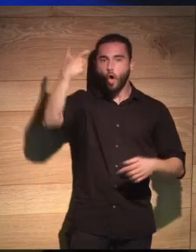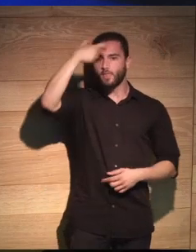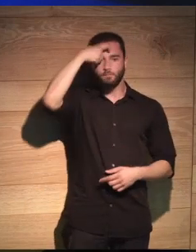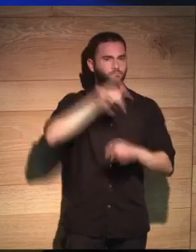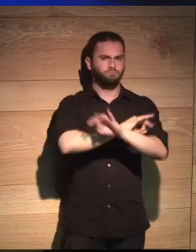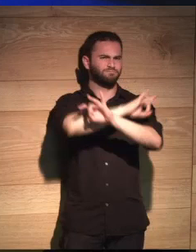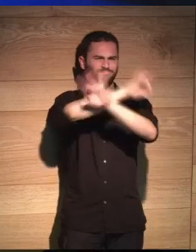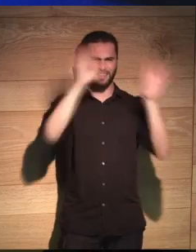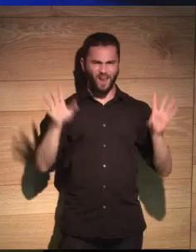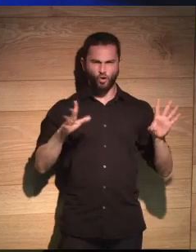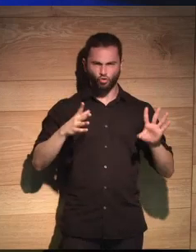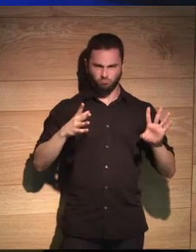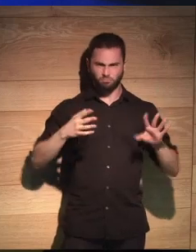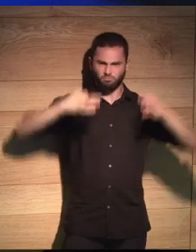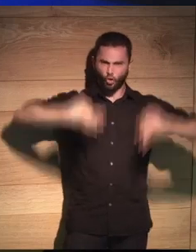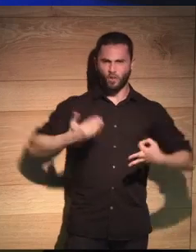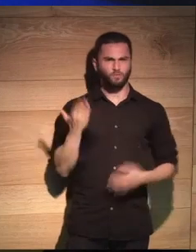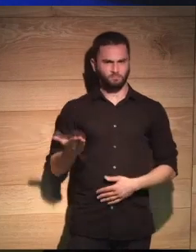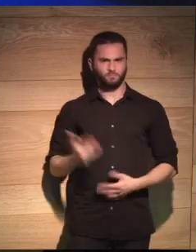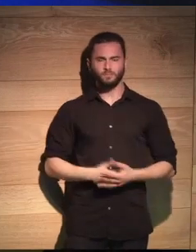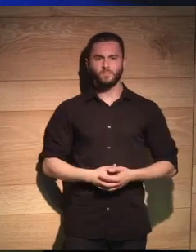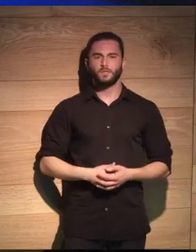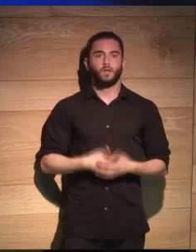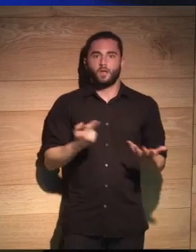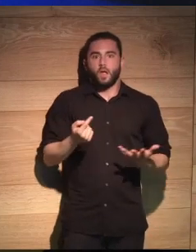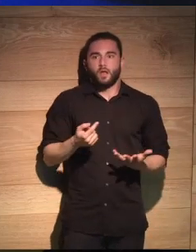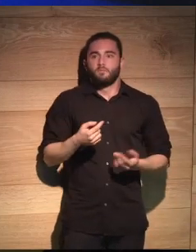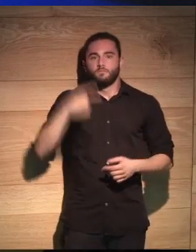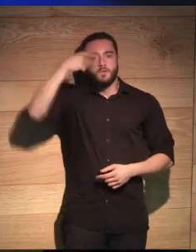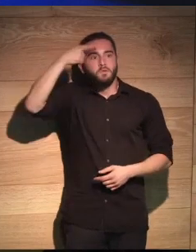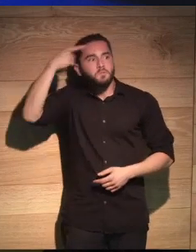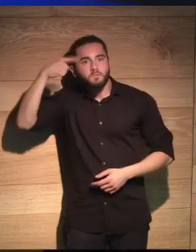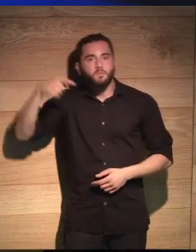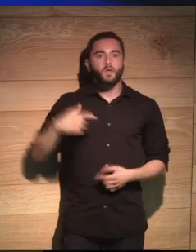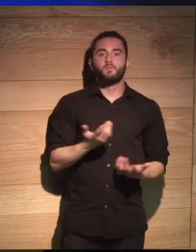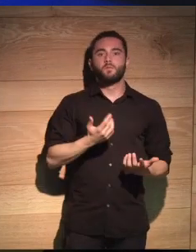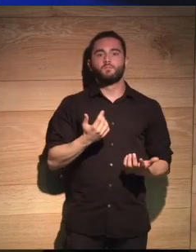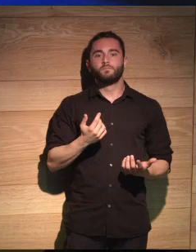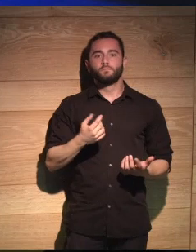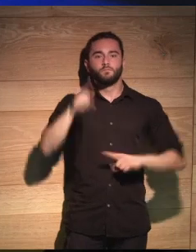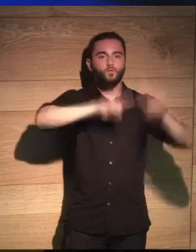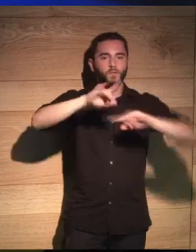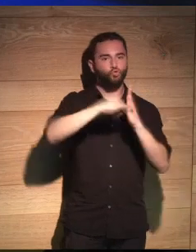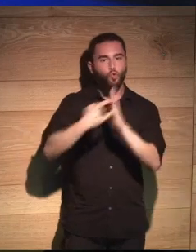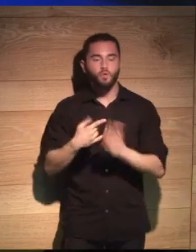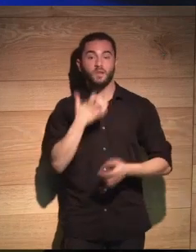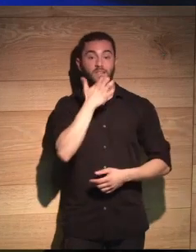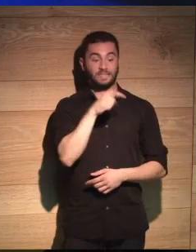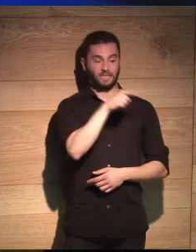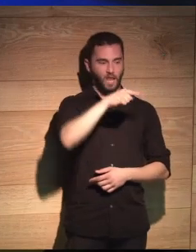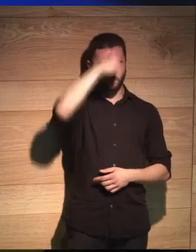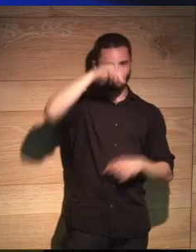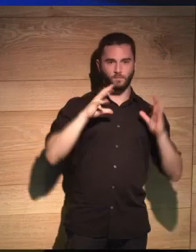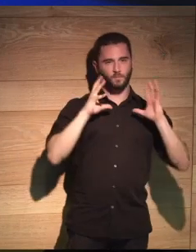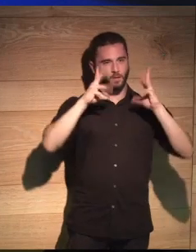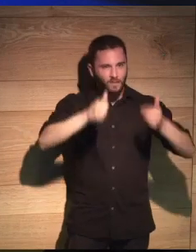conceptos muy sólidos y sobre todo que es tremendamente resolutiva. Todo lo que ha sido él de hosco, sectario, inflexible